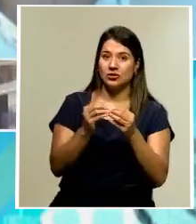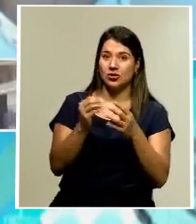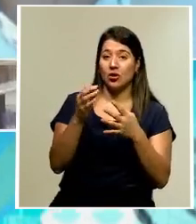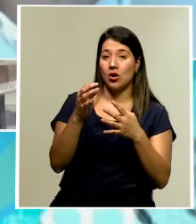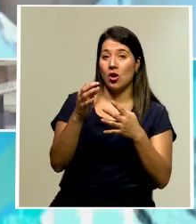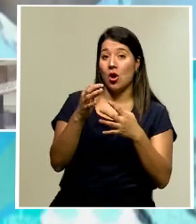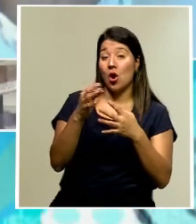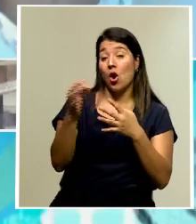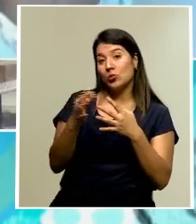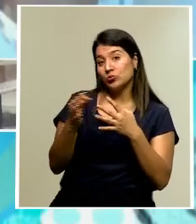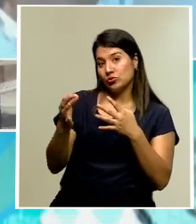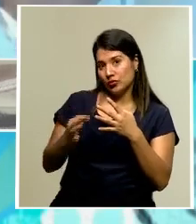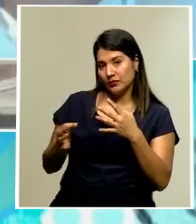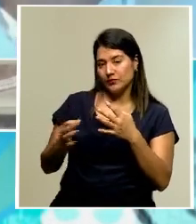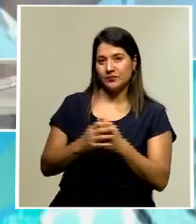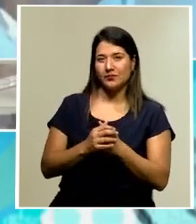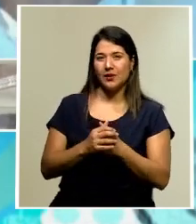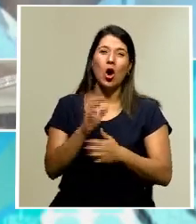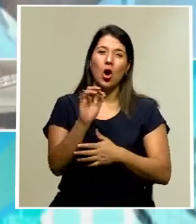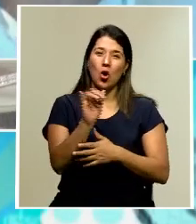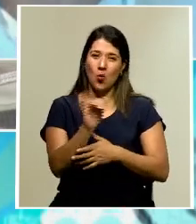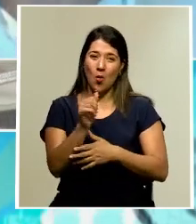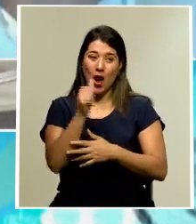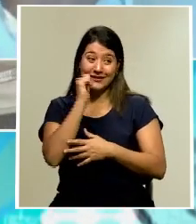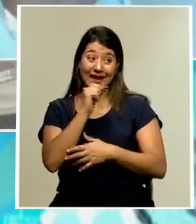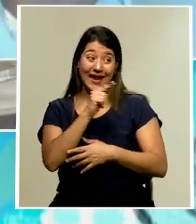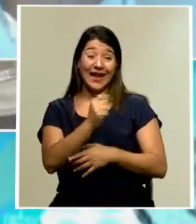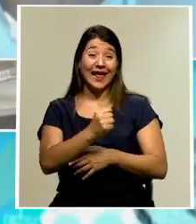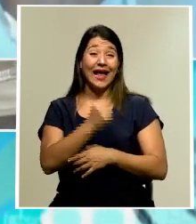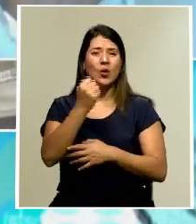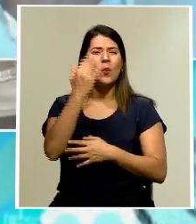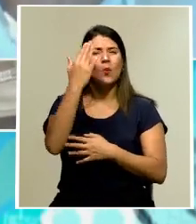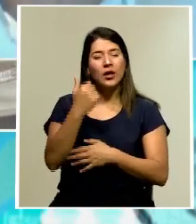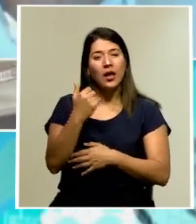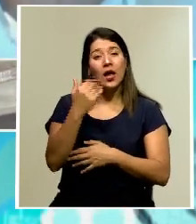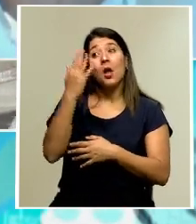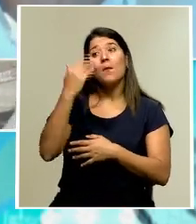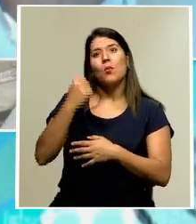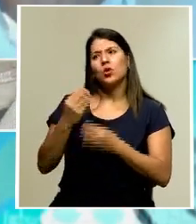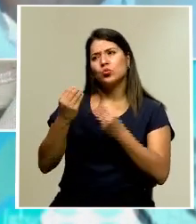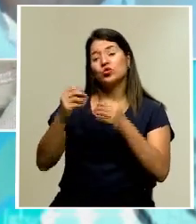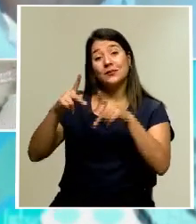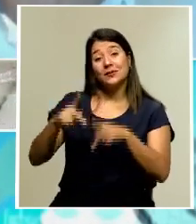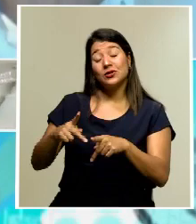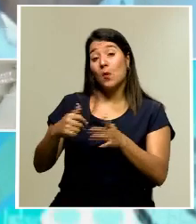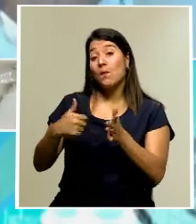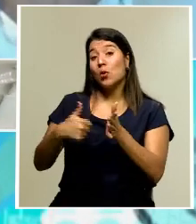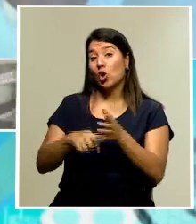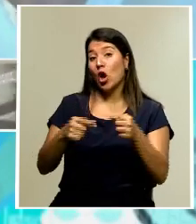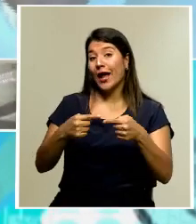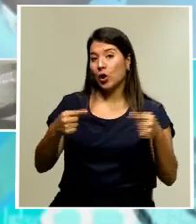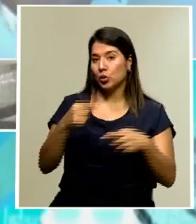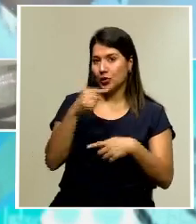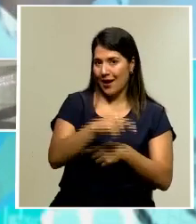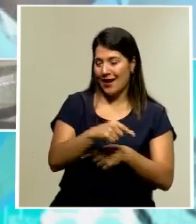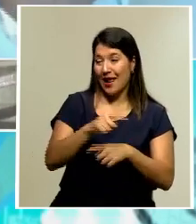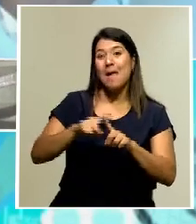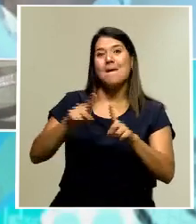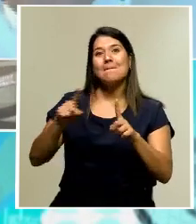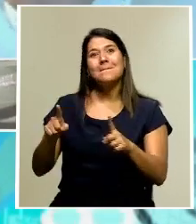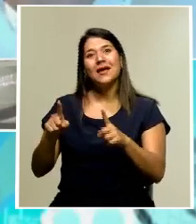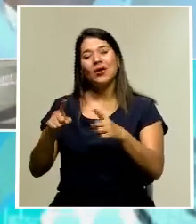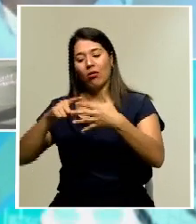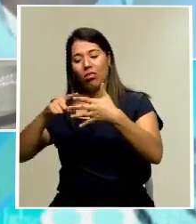Tribunal Supremo de Elecciones, en donde haya una fragmentación de las fuerzas opositoras a don José María. Esa fragmentación del